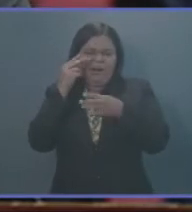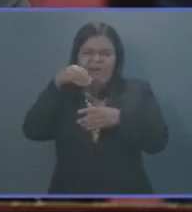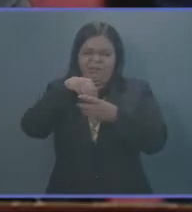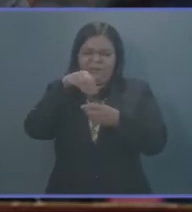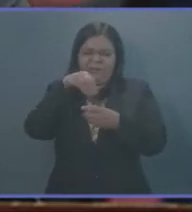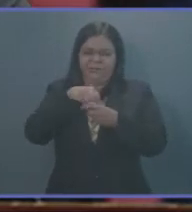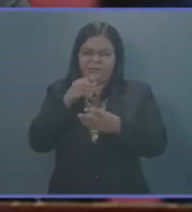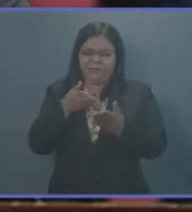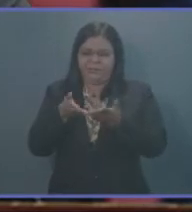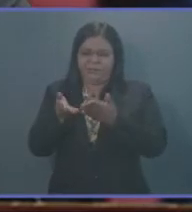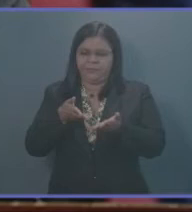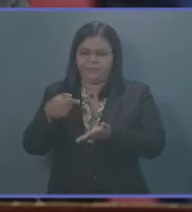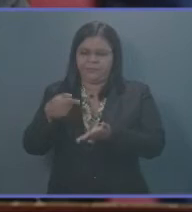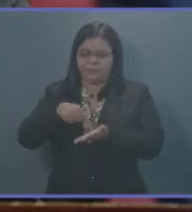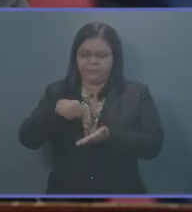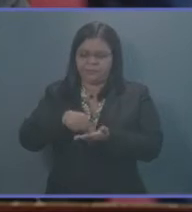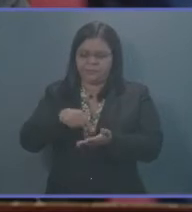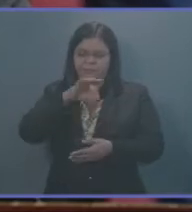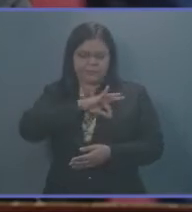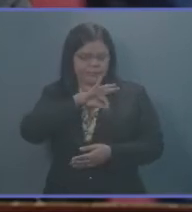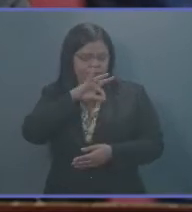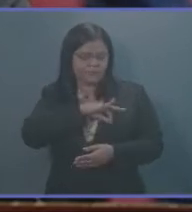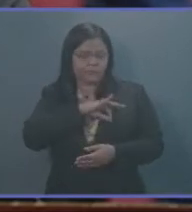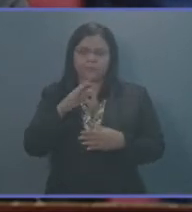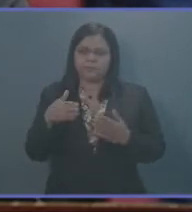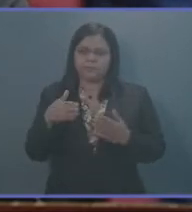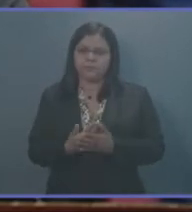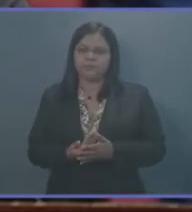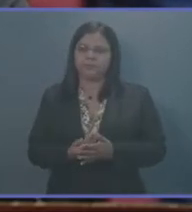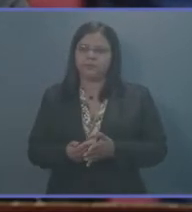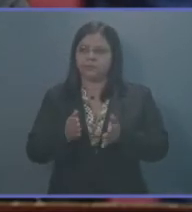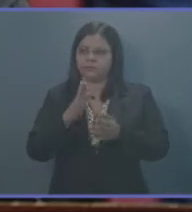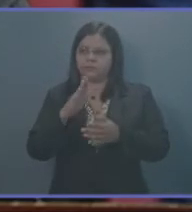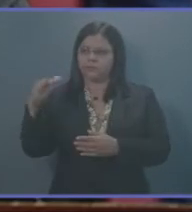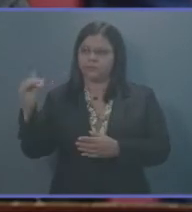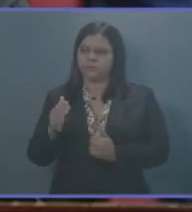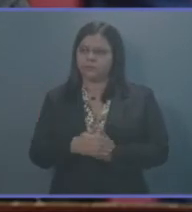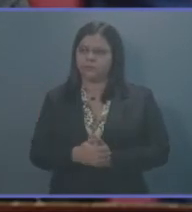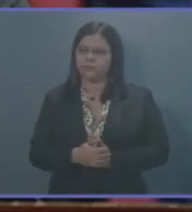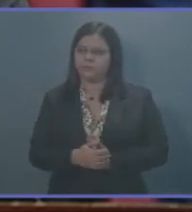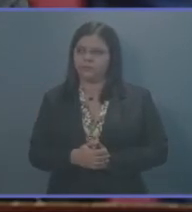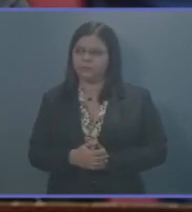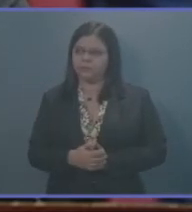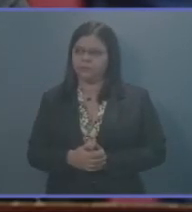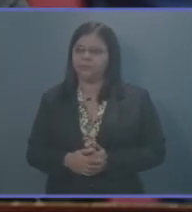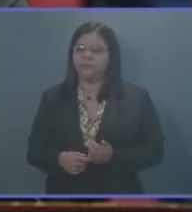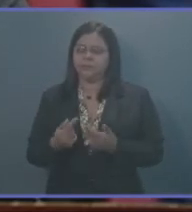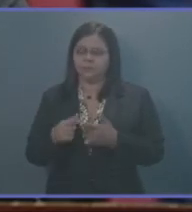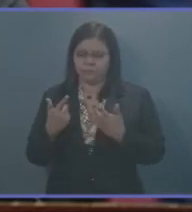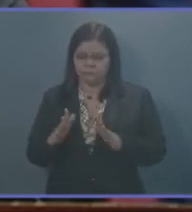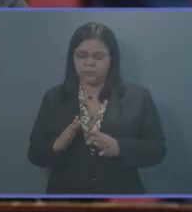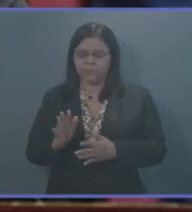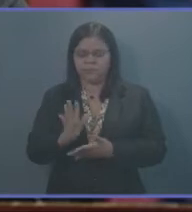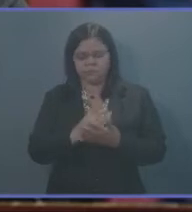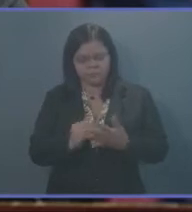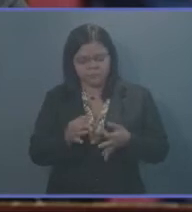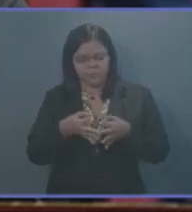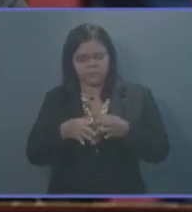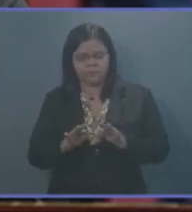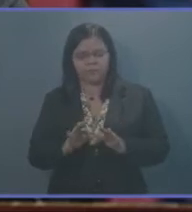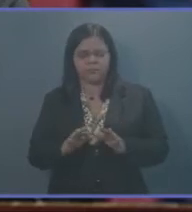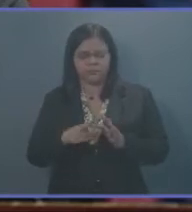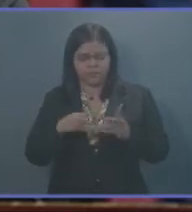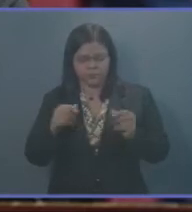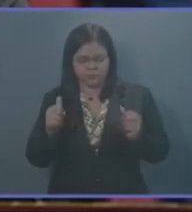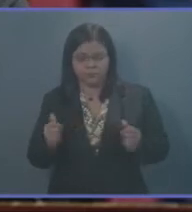del servicio de la deuda en beneficio de los intereses del Estado. Como una alternativa parcial a dichos títulos